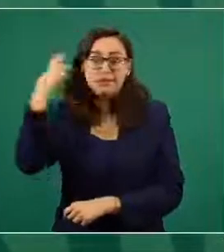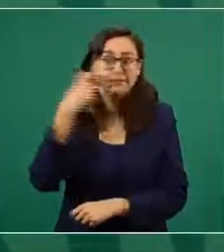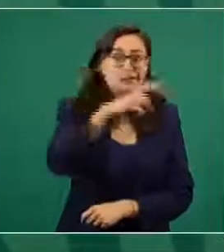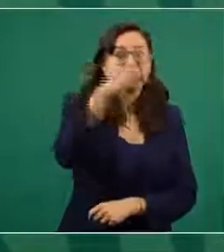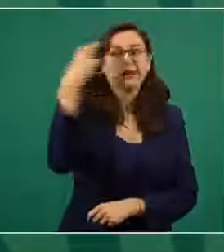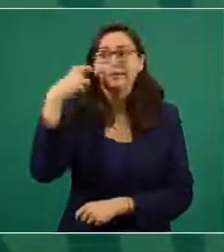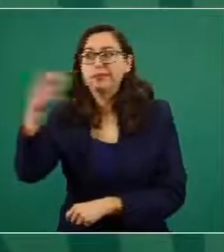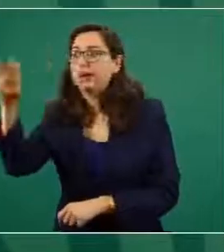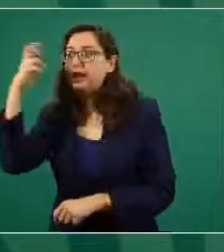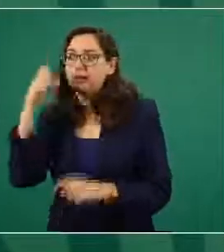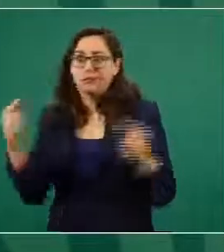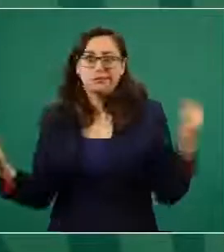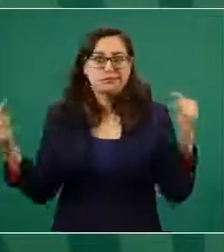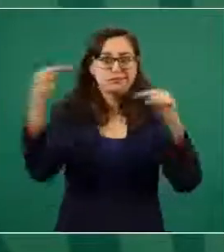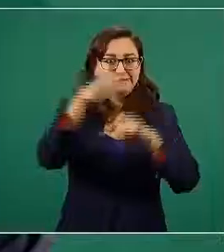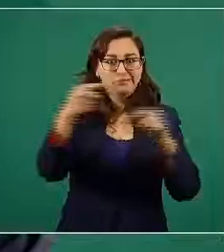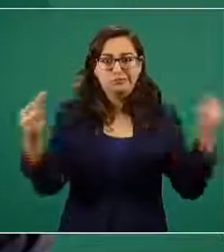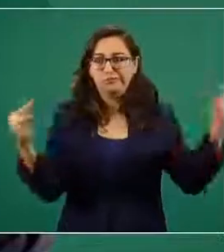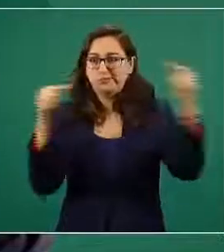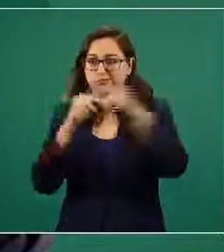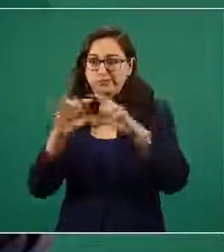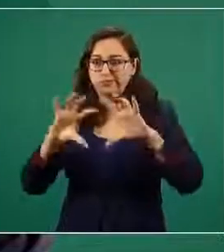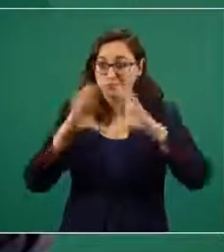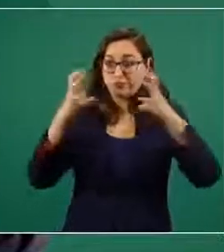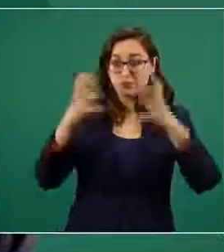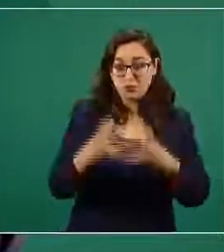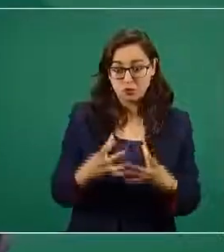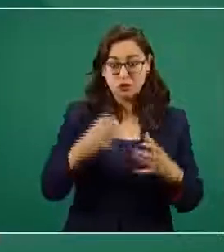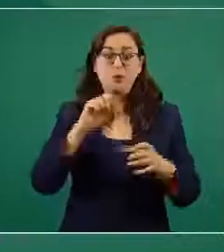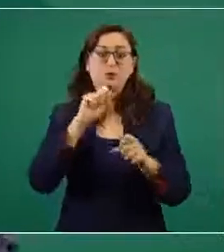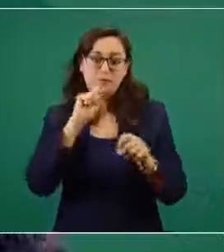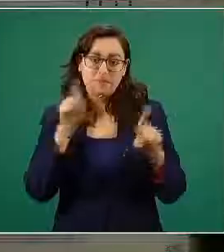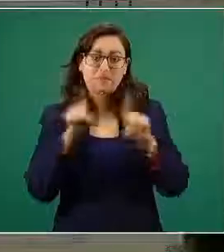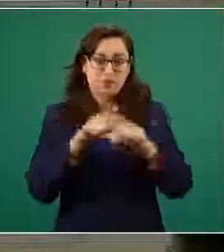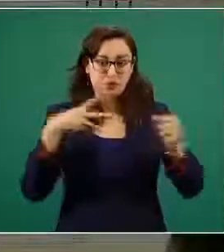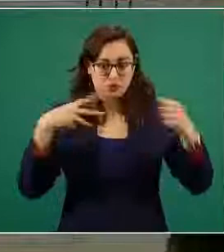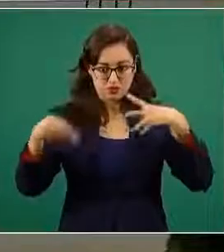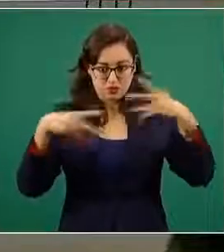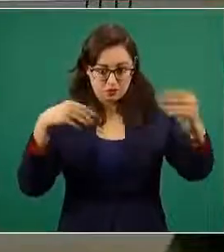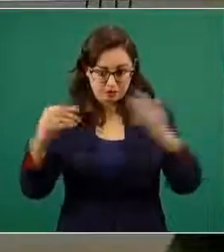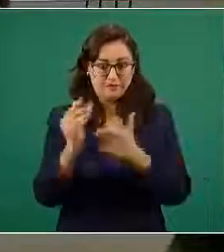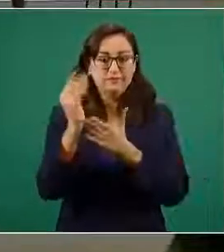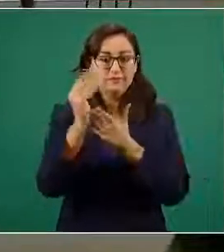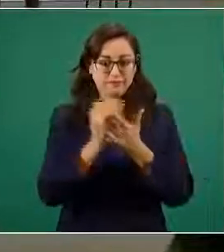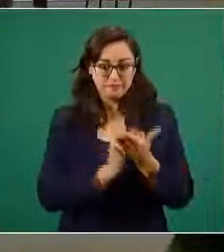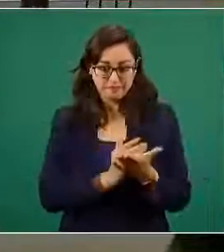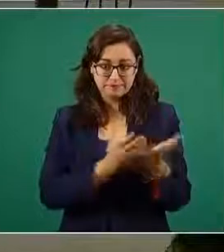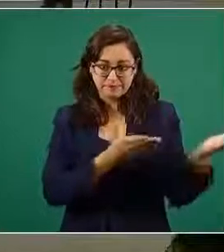mundo un punto de inflexión en la reducción de la epidemia. Presidente.